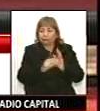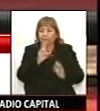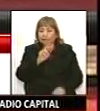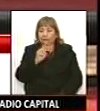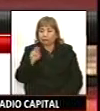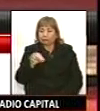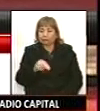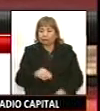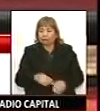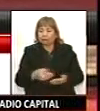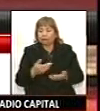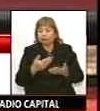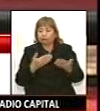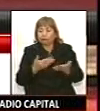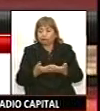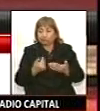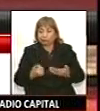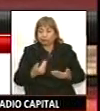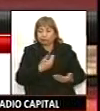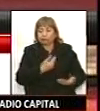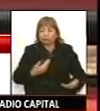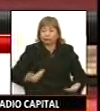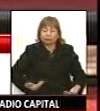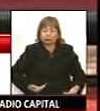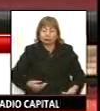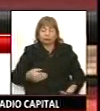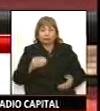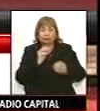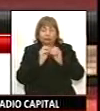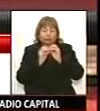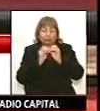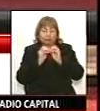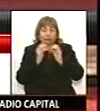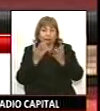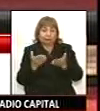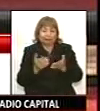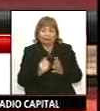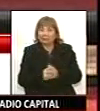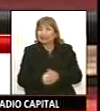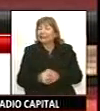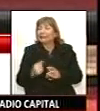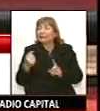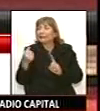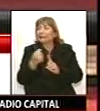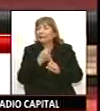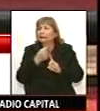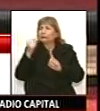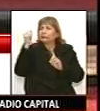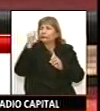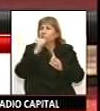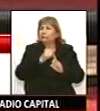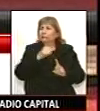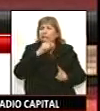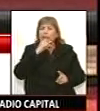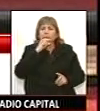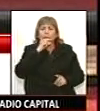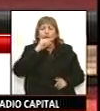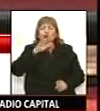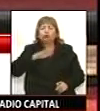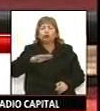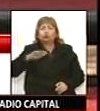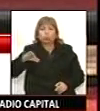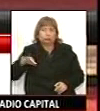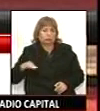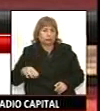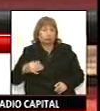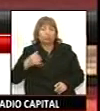22 sobre prioridades del Estado para el logro de resultados vinculados a violencia contra la mujer y el desarrollo infantil temprano. Para